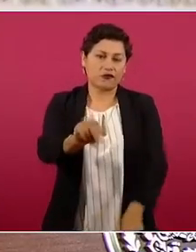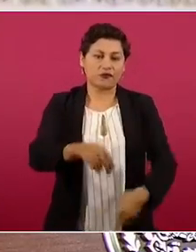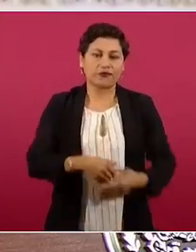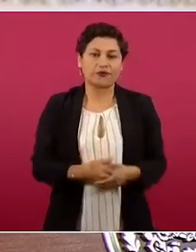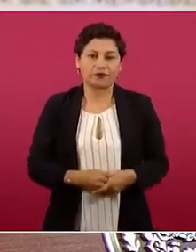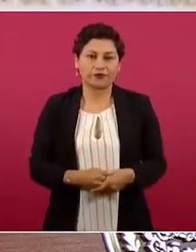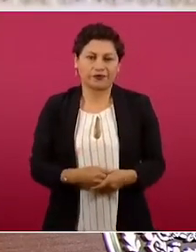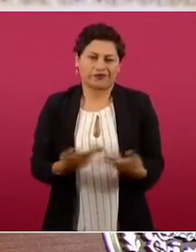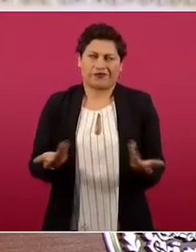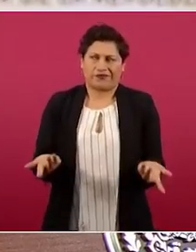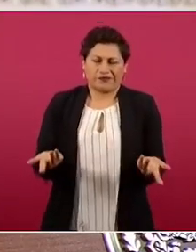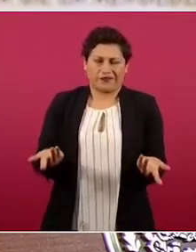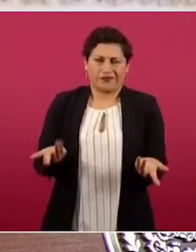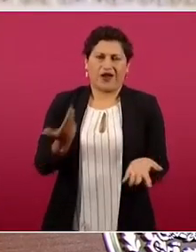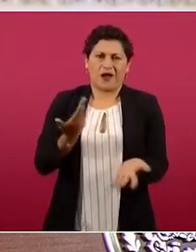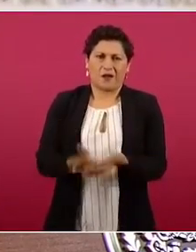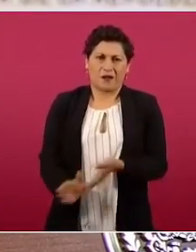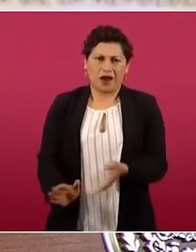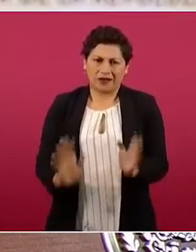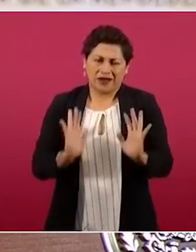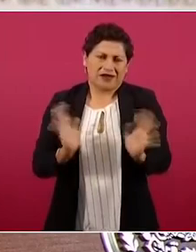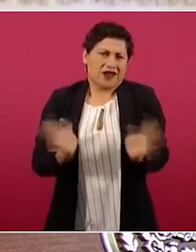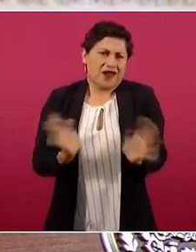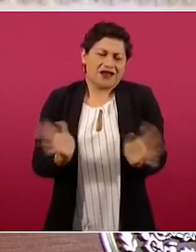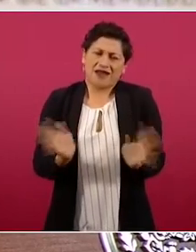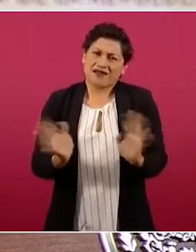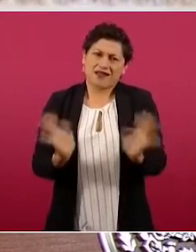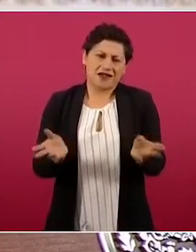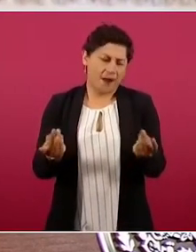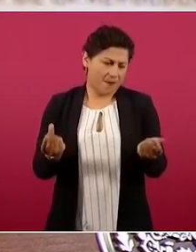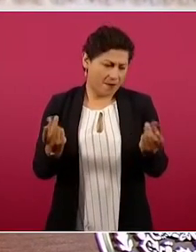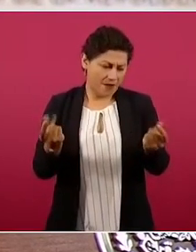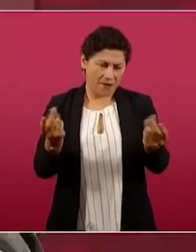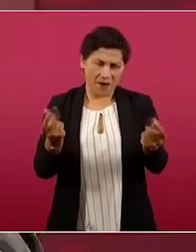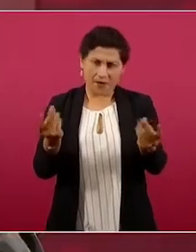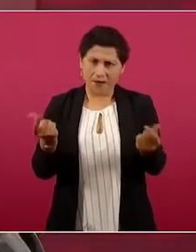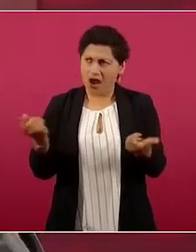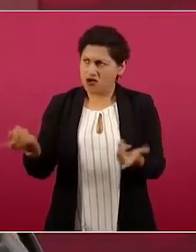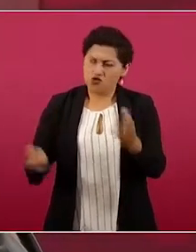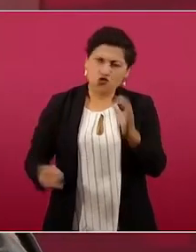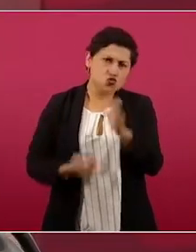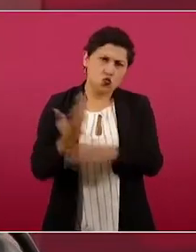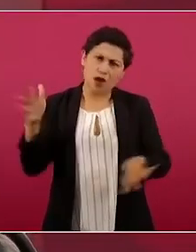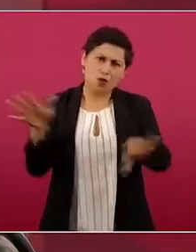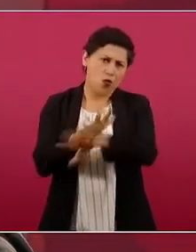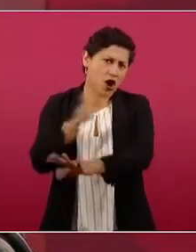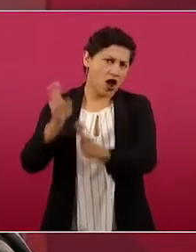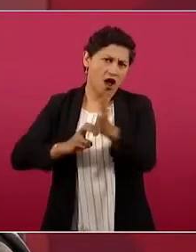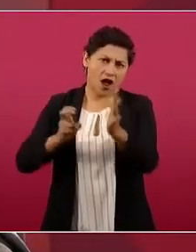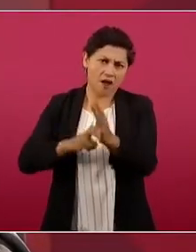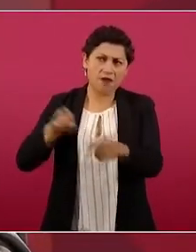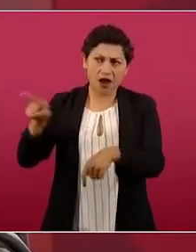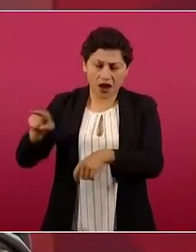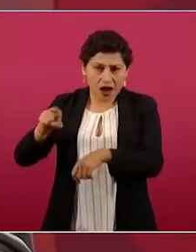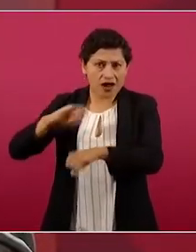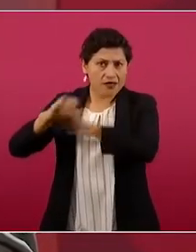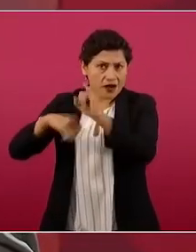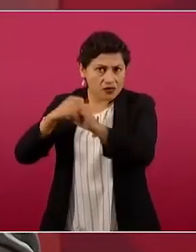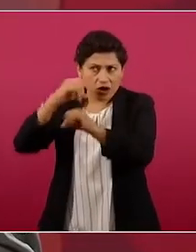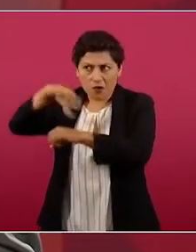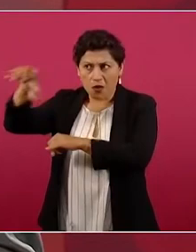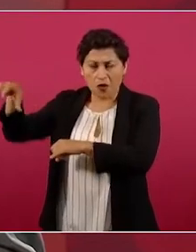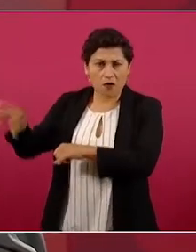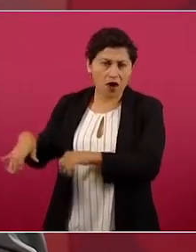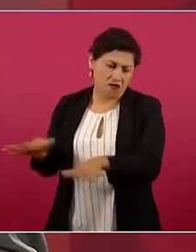Además, hace falta ya una renovación también en esos organismos internacionales.